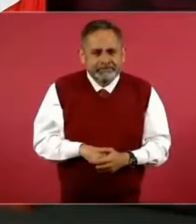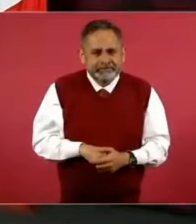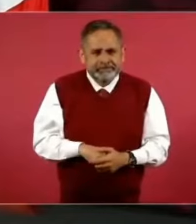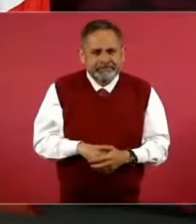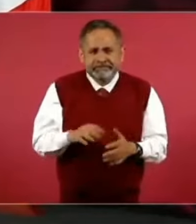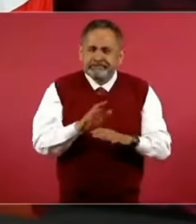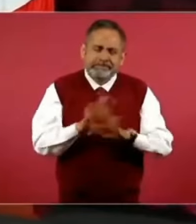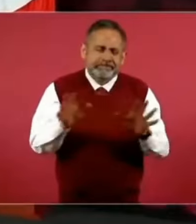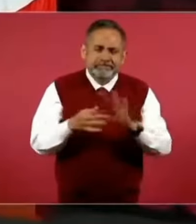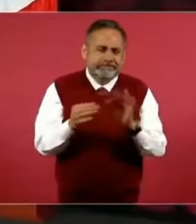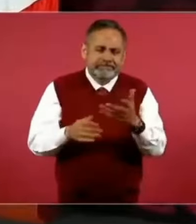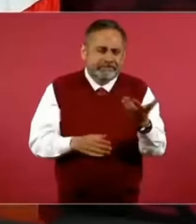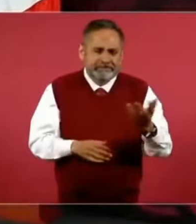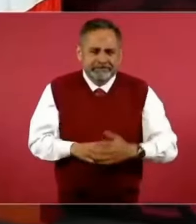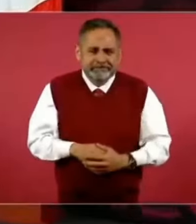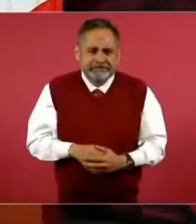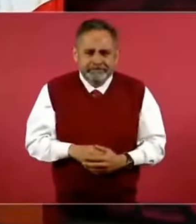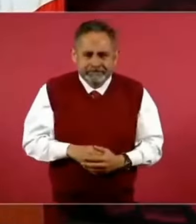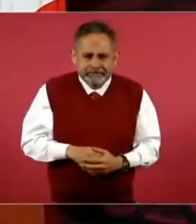Entonces, que